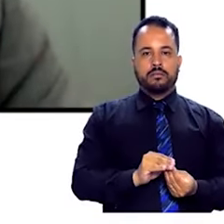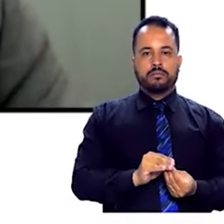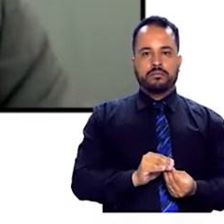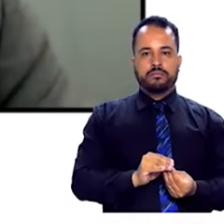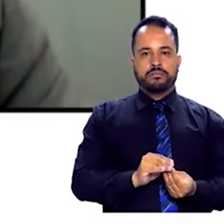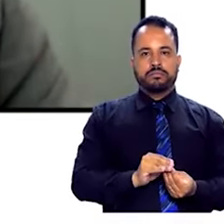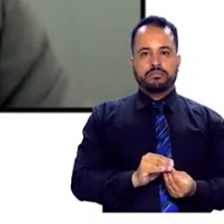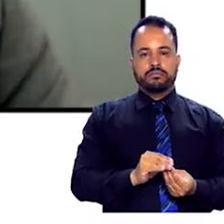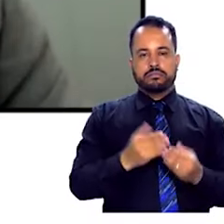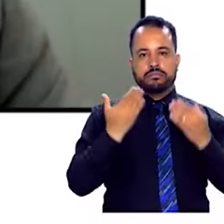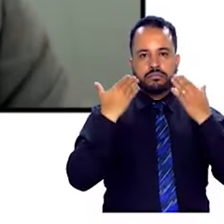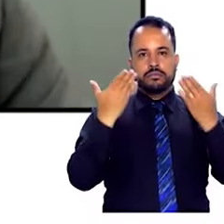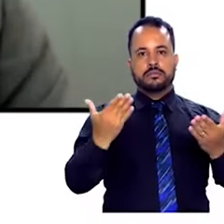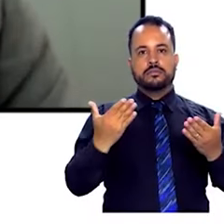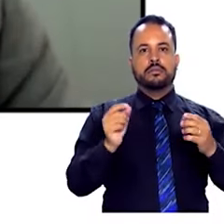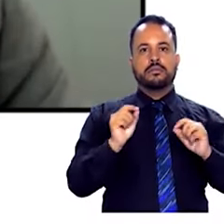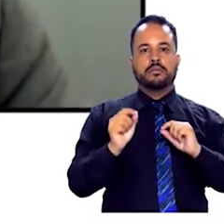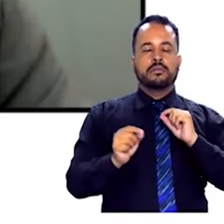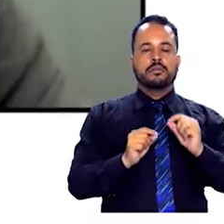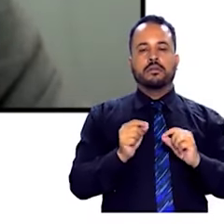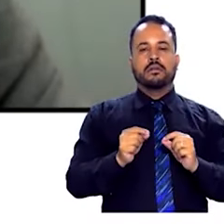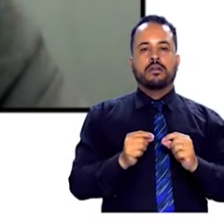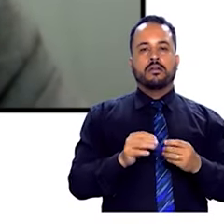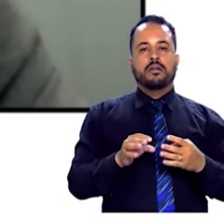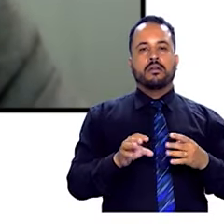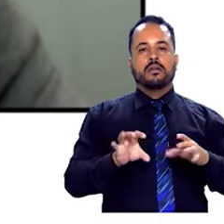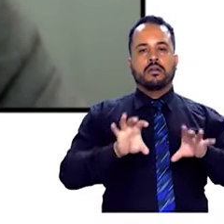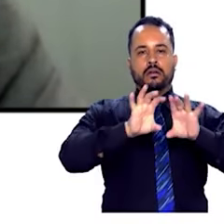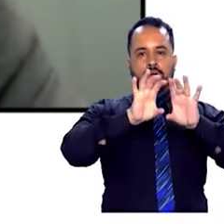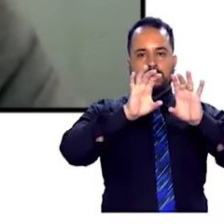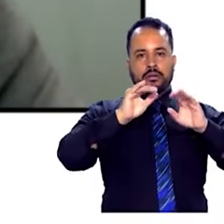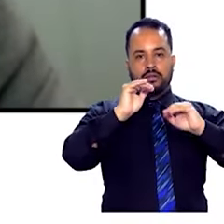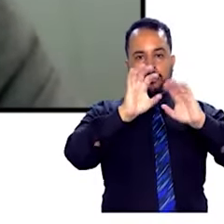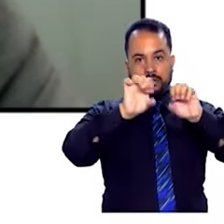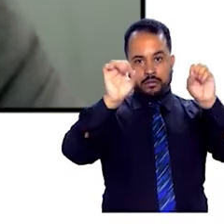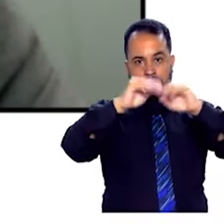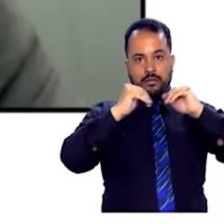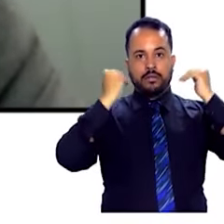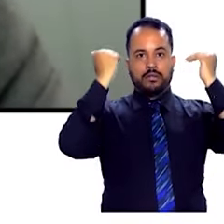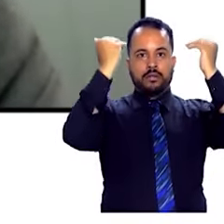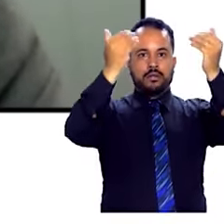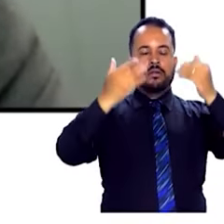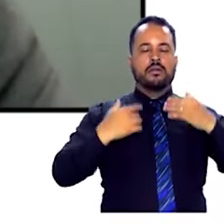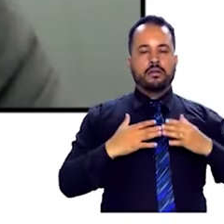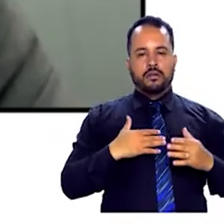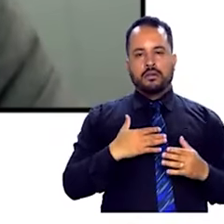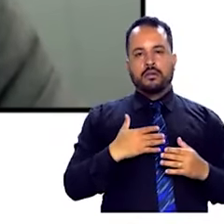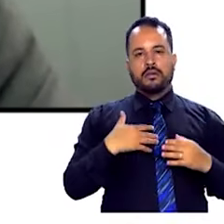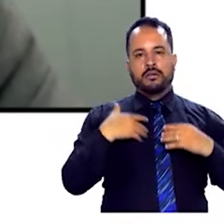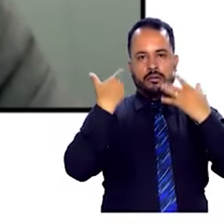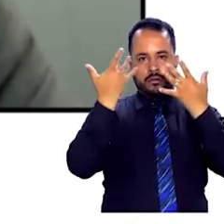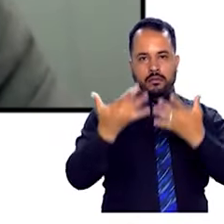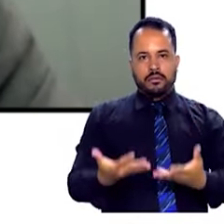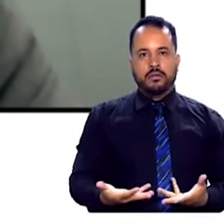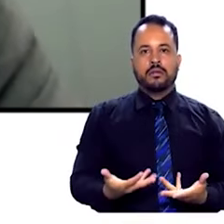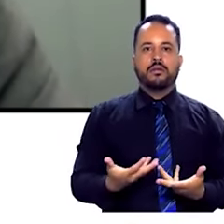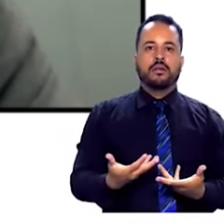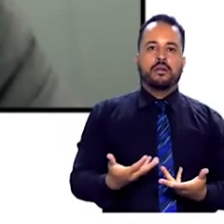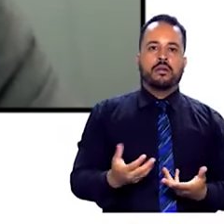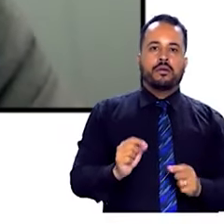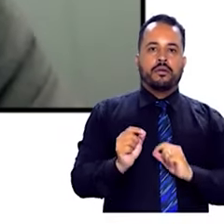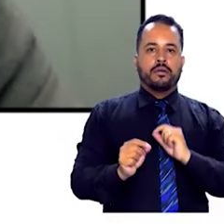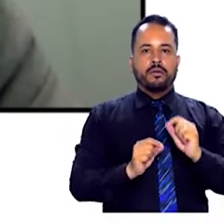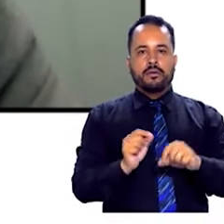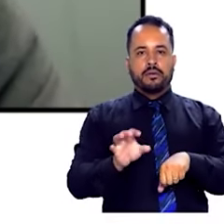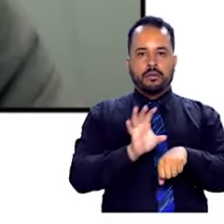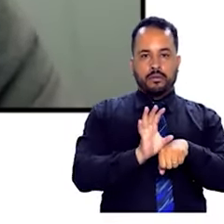paraar la corte Suprema dije tiene control constituci en útima instancia tiene a su cargo la interpretación del